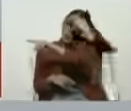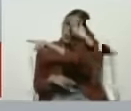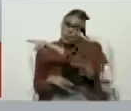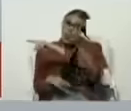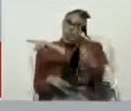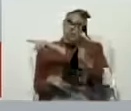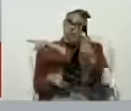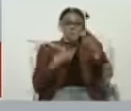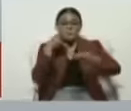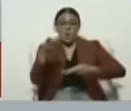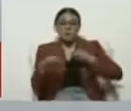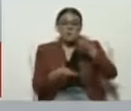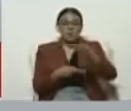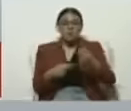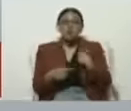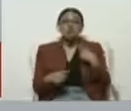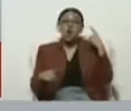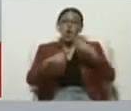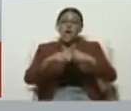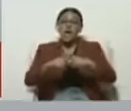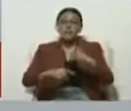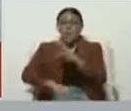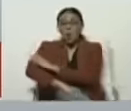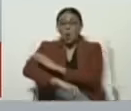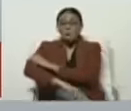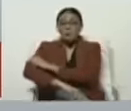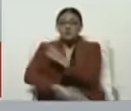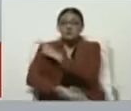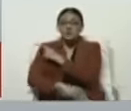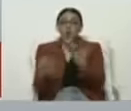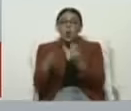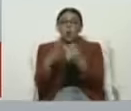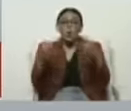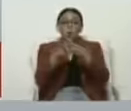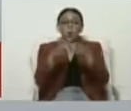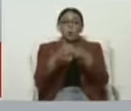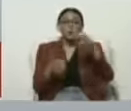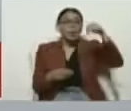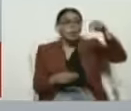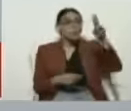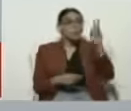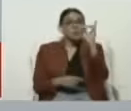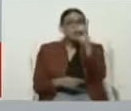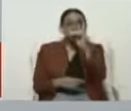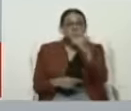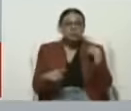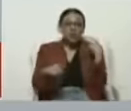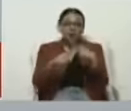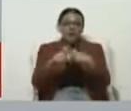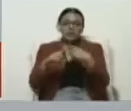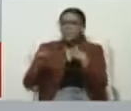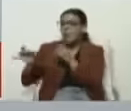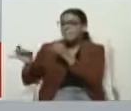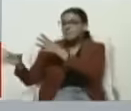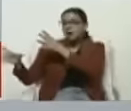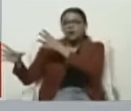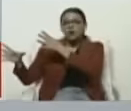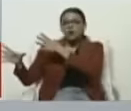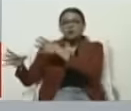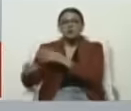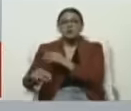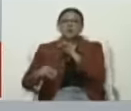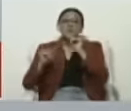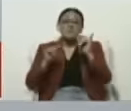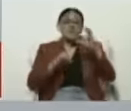Con planchas de la oposición, tres de ellos en la tarjeta de la MUD. El Consejo Nacional Electoral dijo, ganó